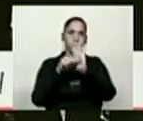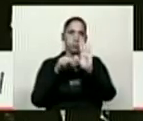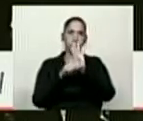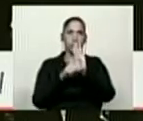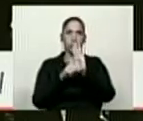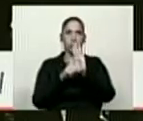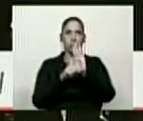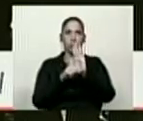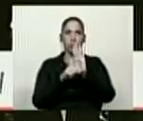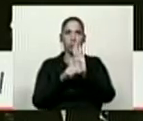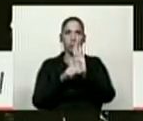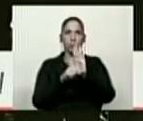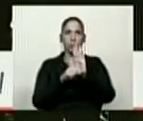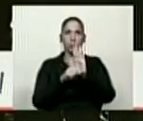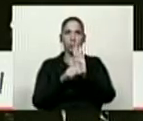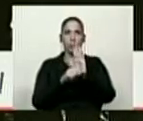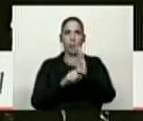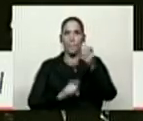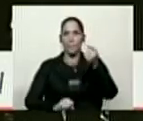en los estatutos